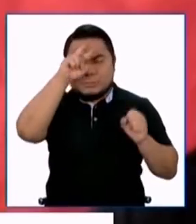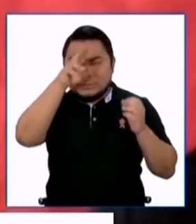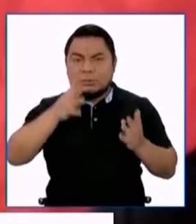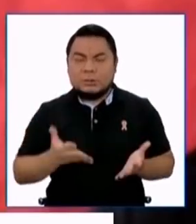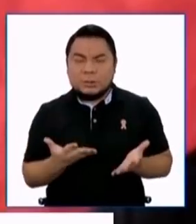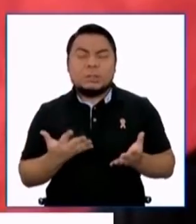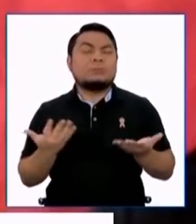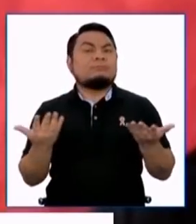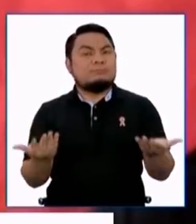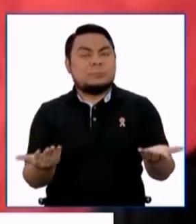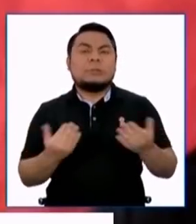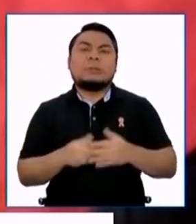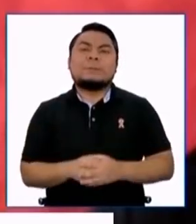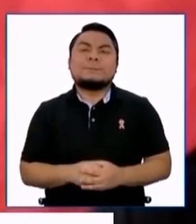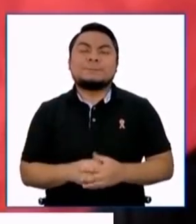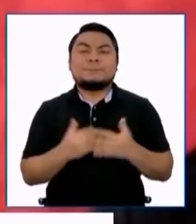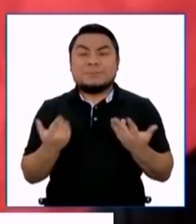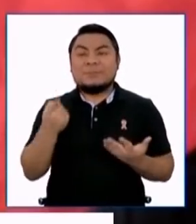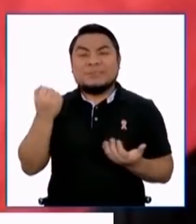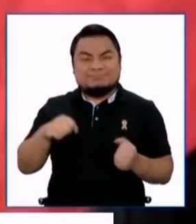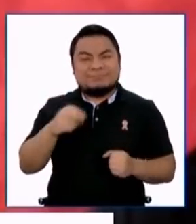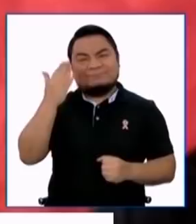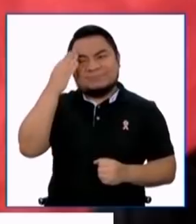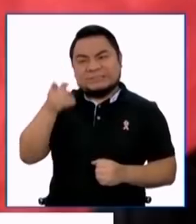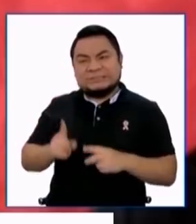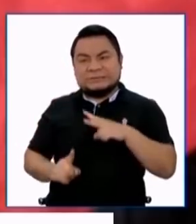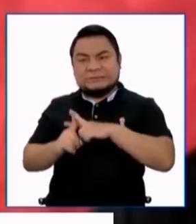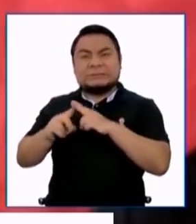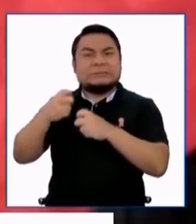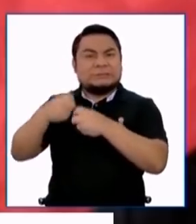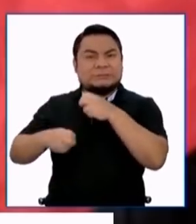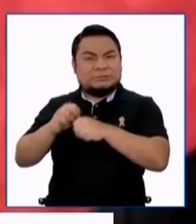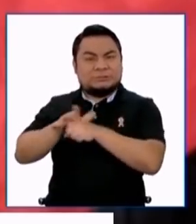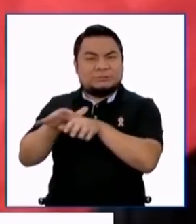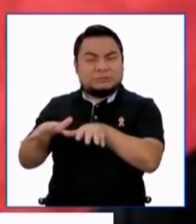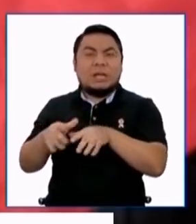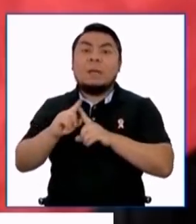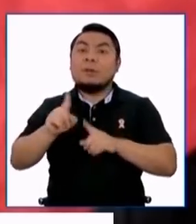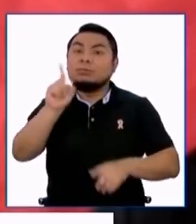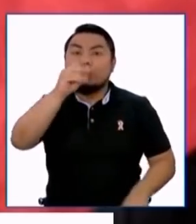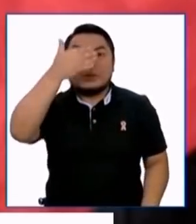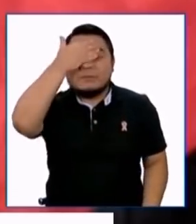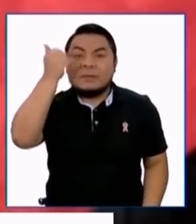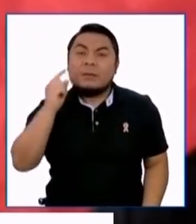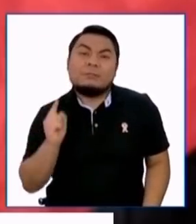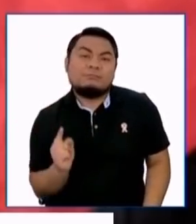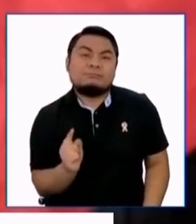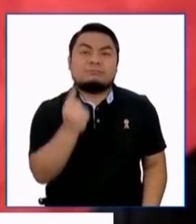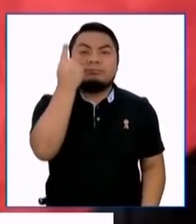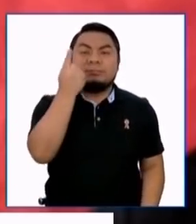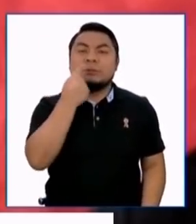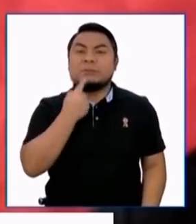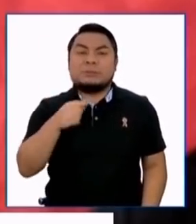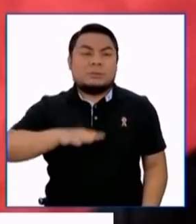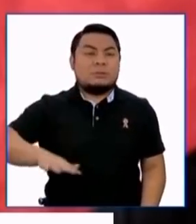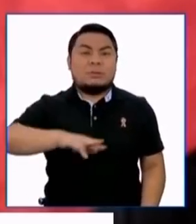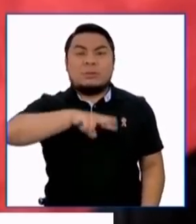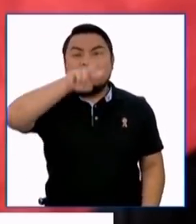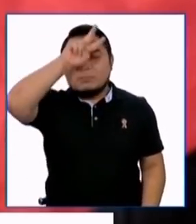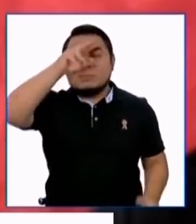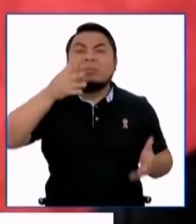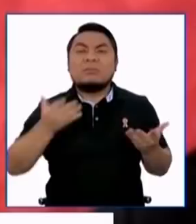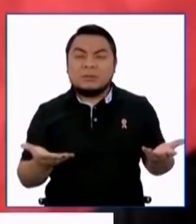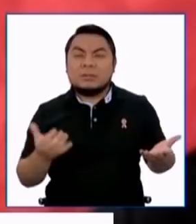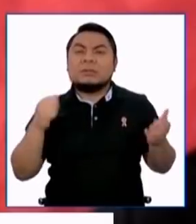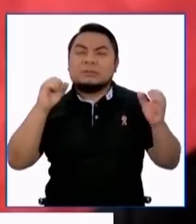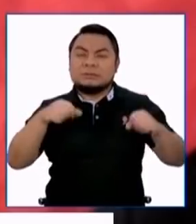Aún ante esta crisis, no olvidamos que una de las prioridades para nuestro país,